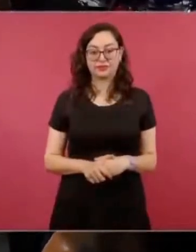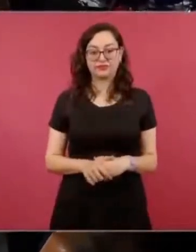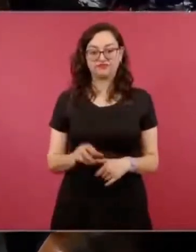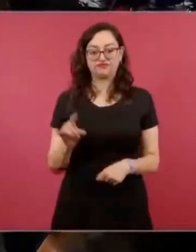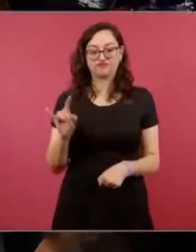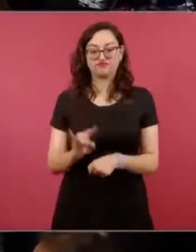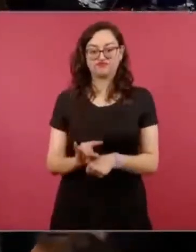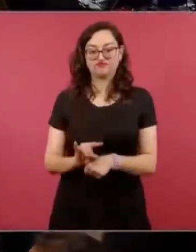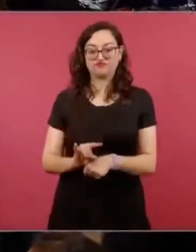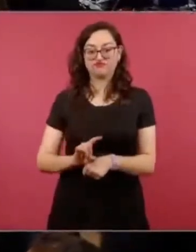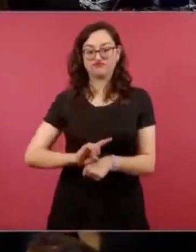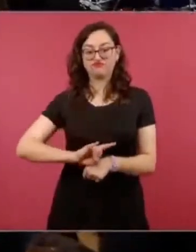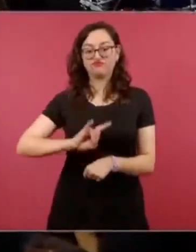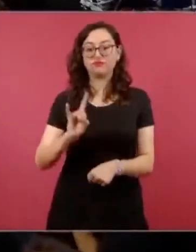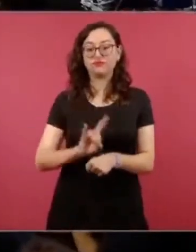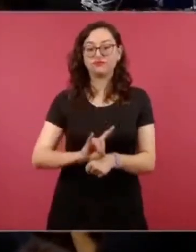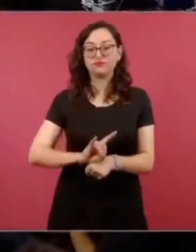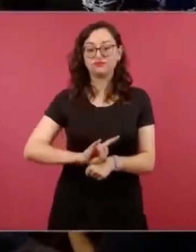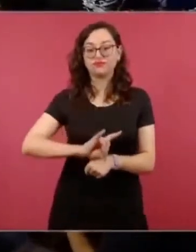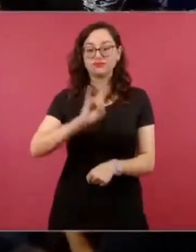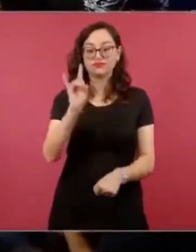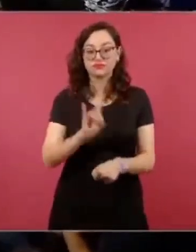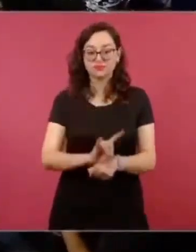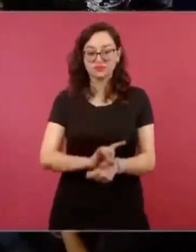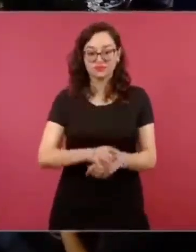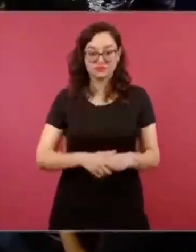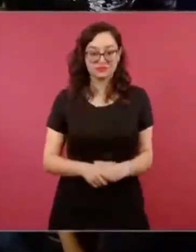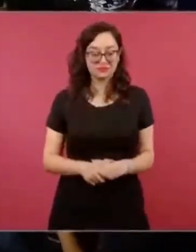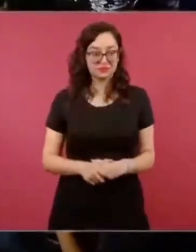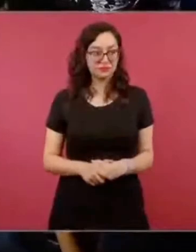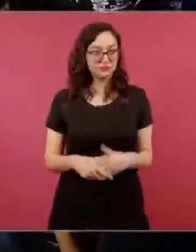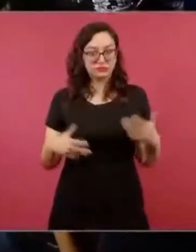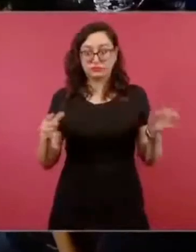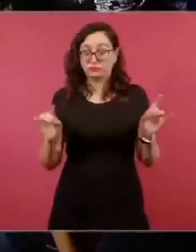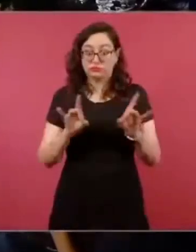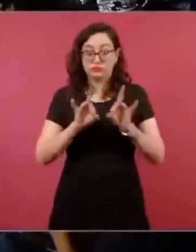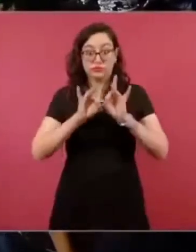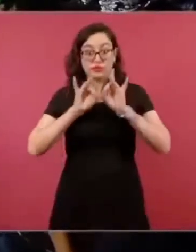Los ciudadanos y candidatos independientes.